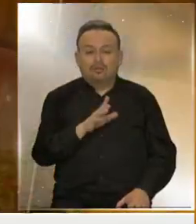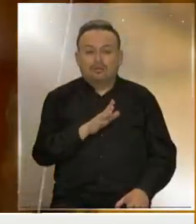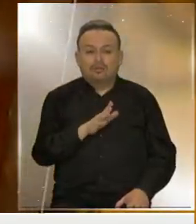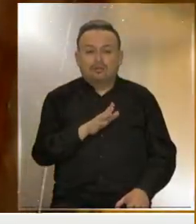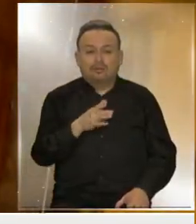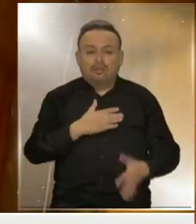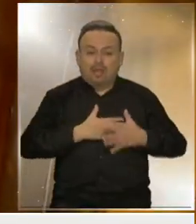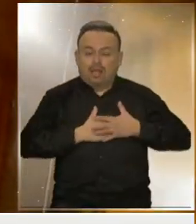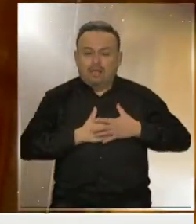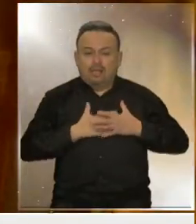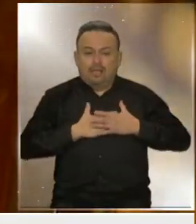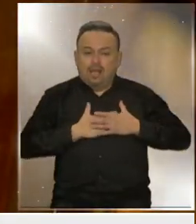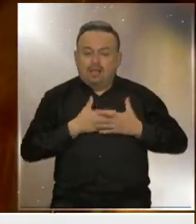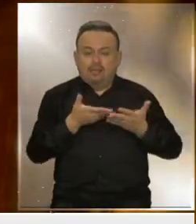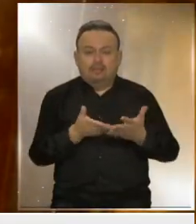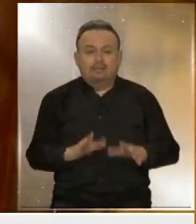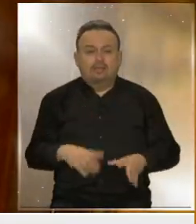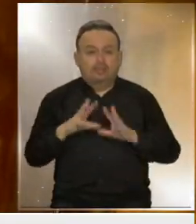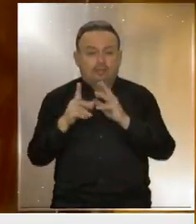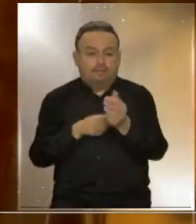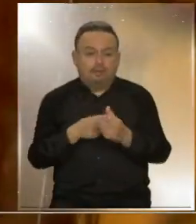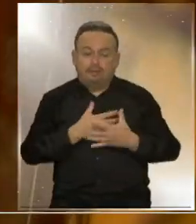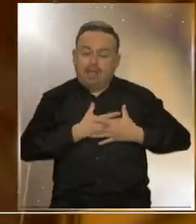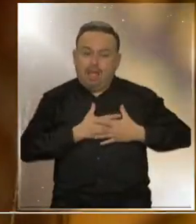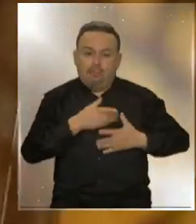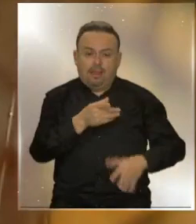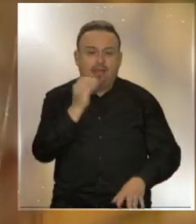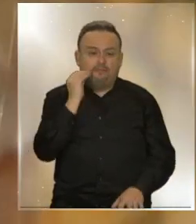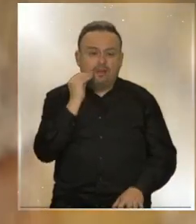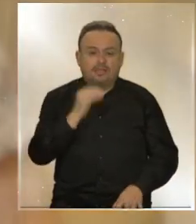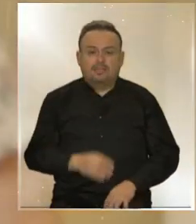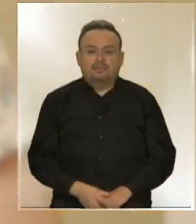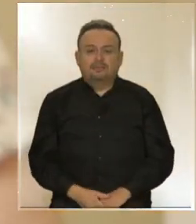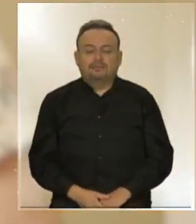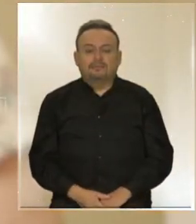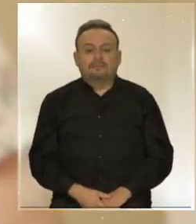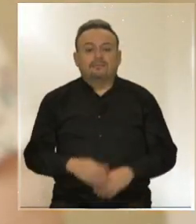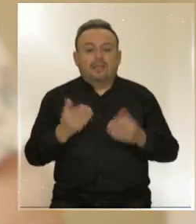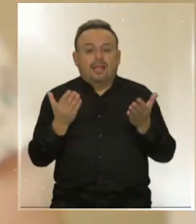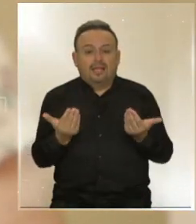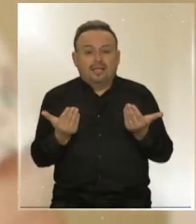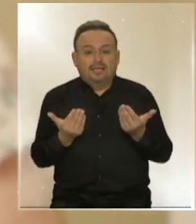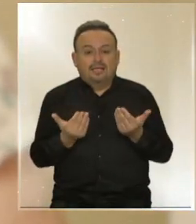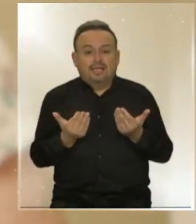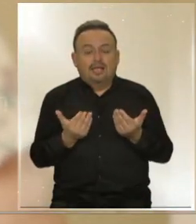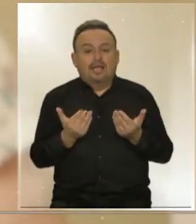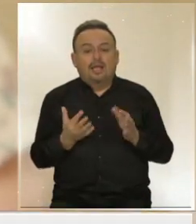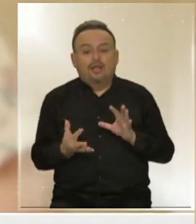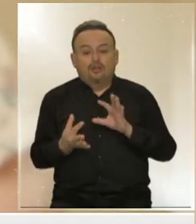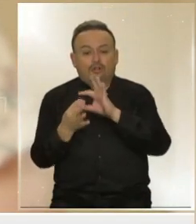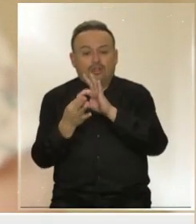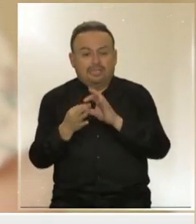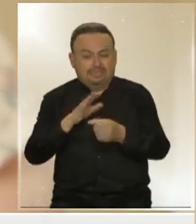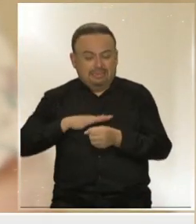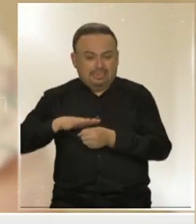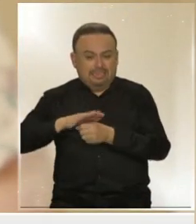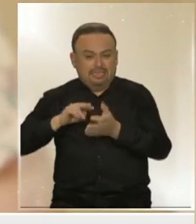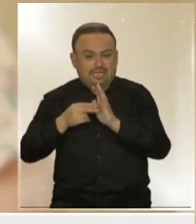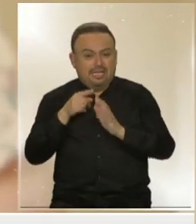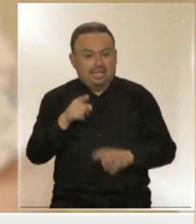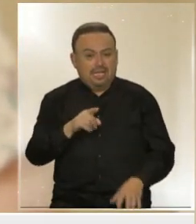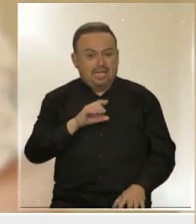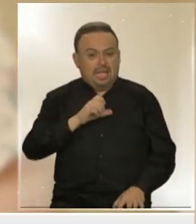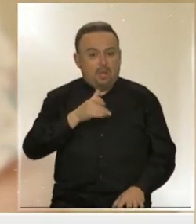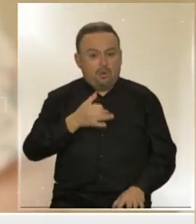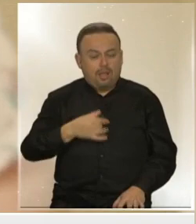lo queremos, todos los familiares la queremos. La necesidad de conectarse en medio de la crisis hizo que